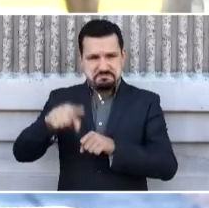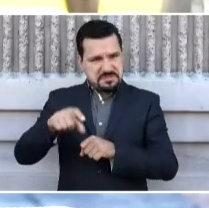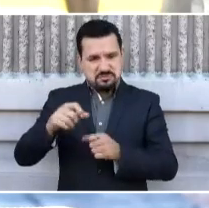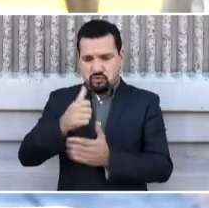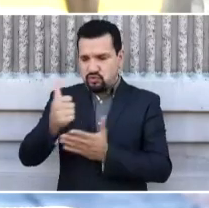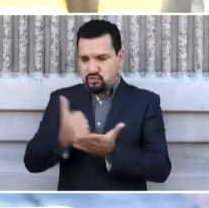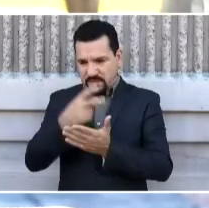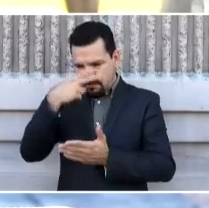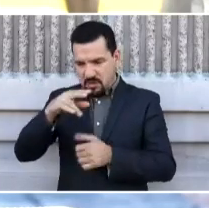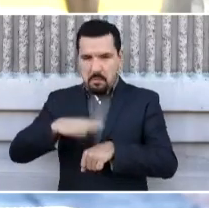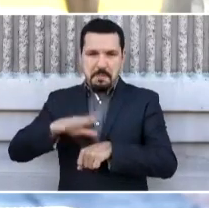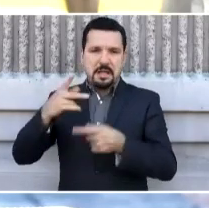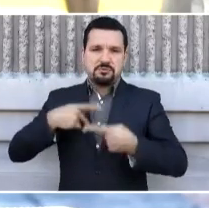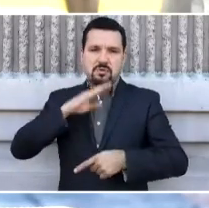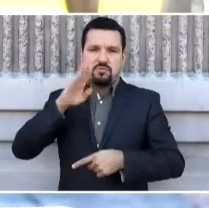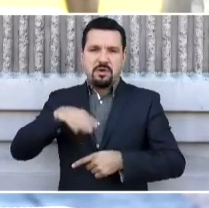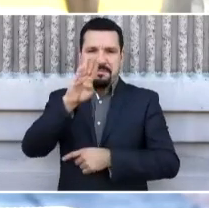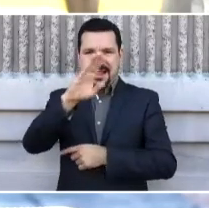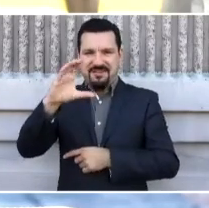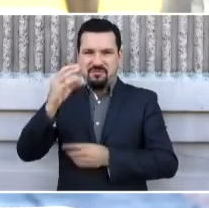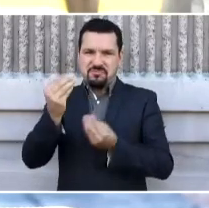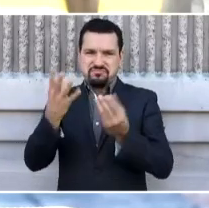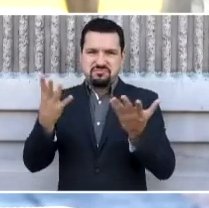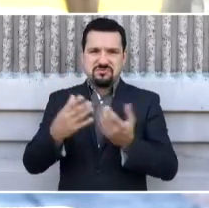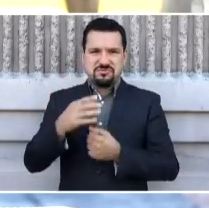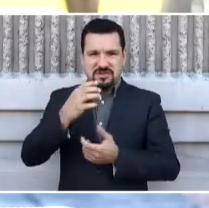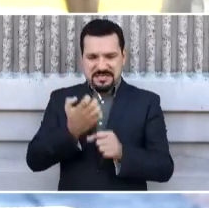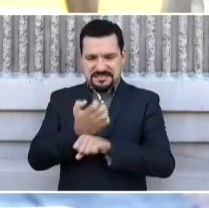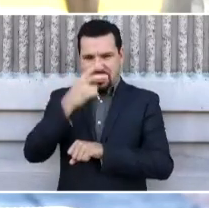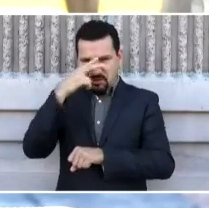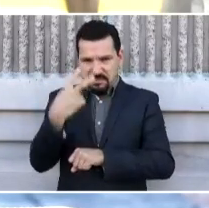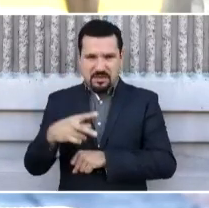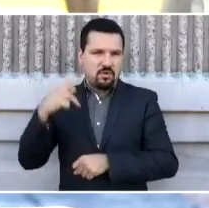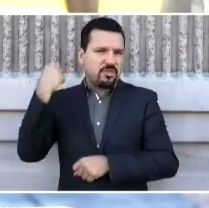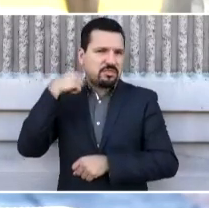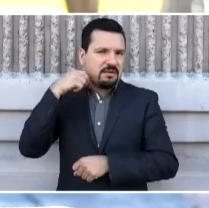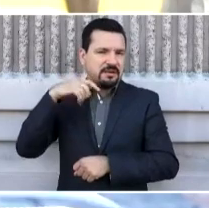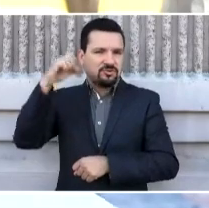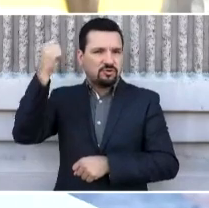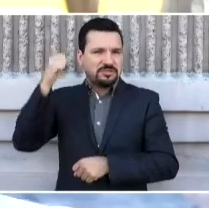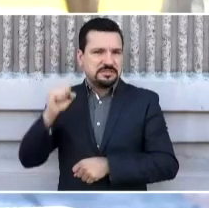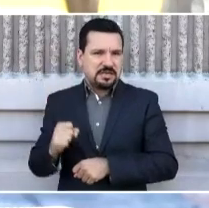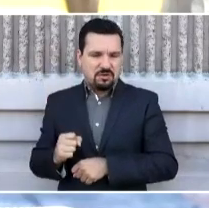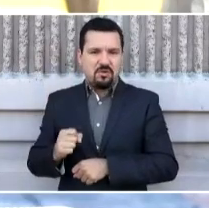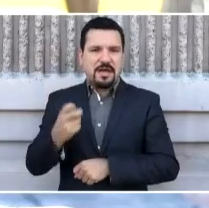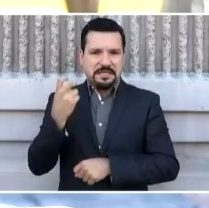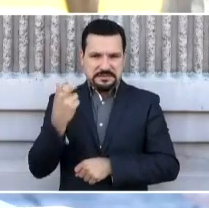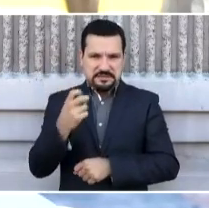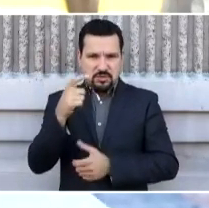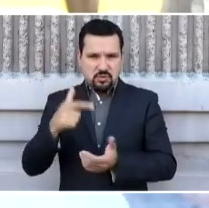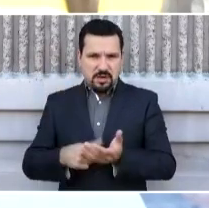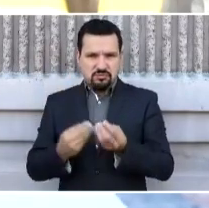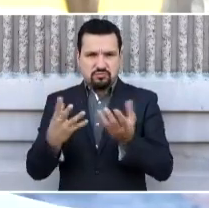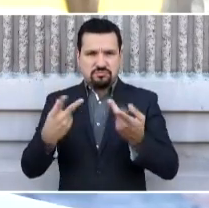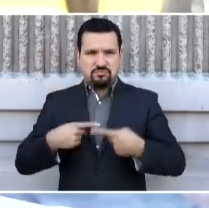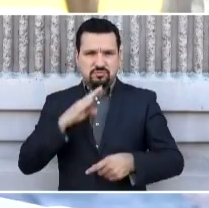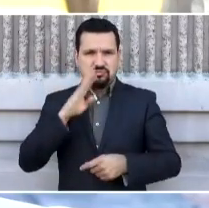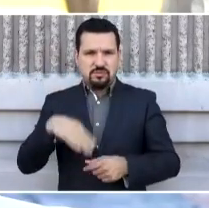de México, Baja California, Estado de México, Tabasco y Sinaloa.